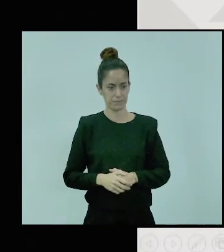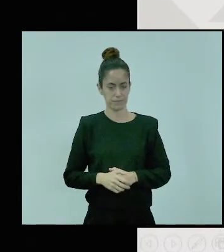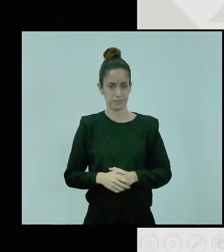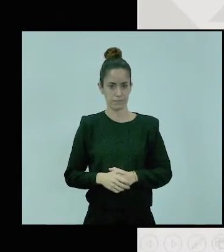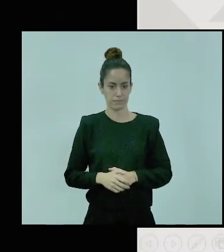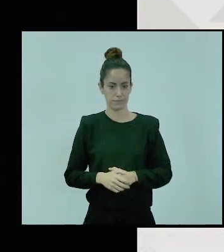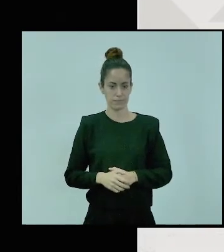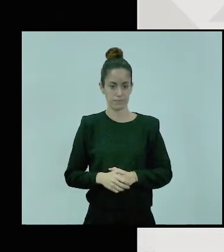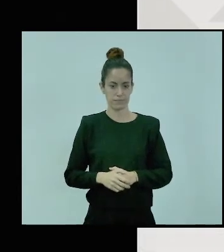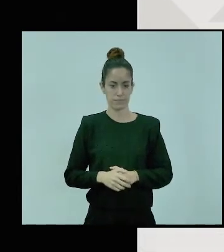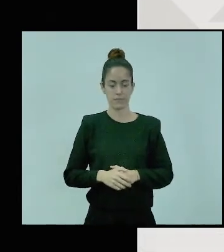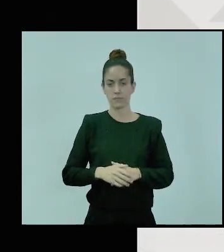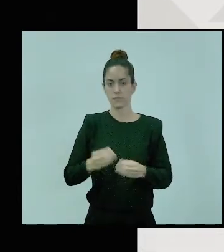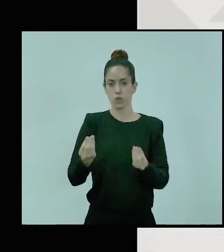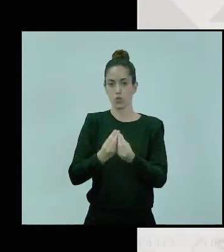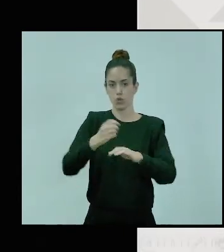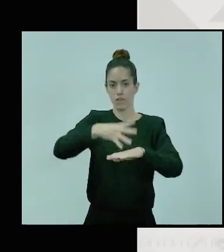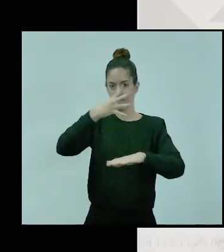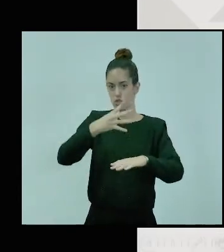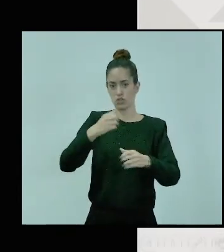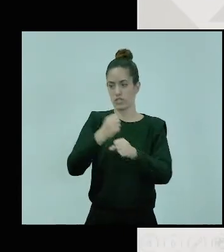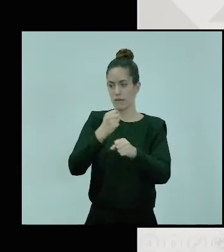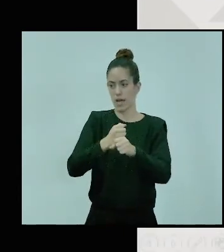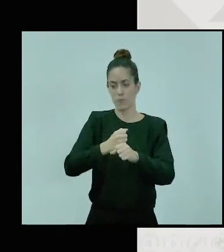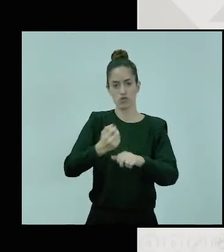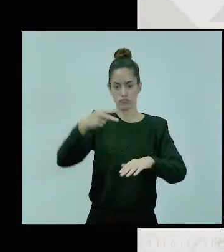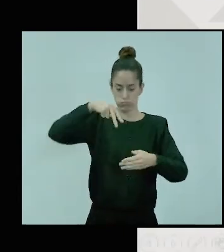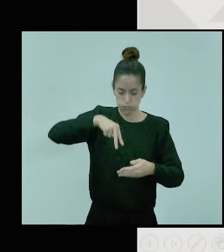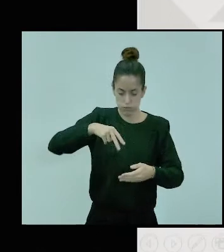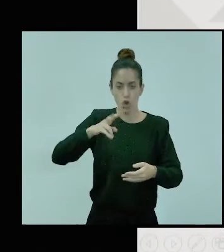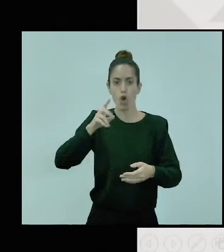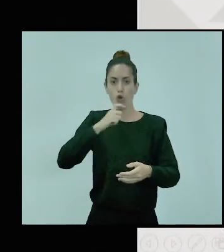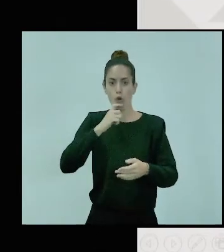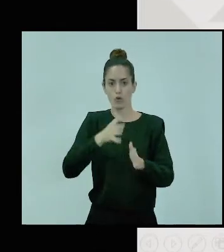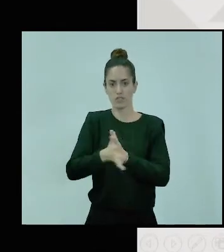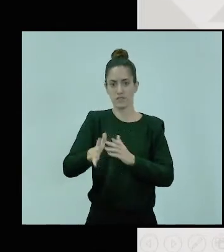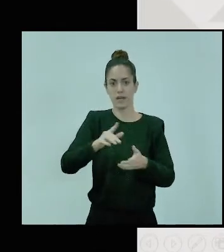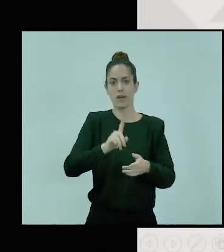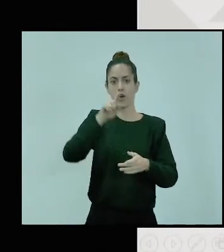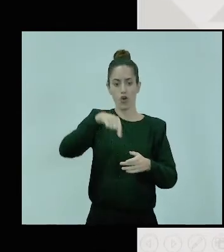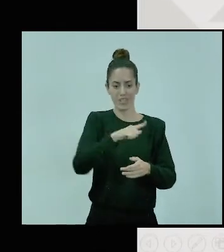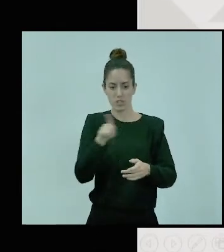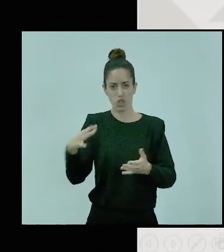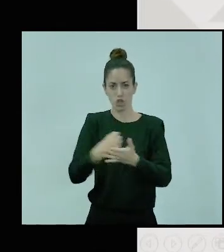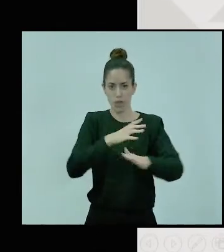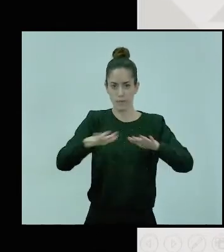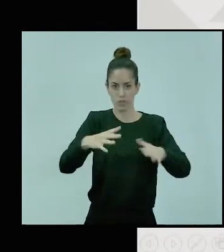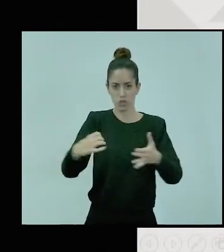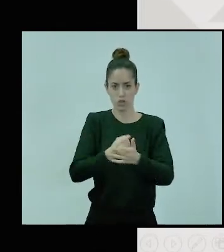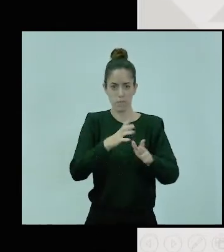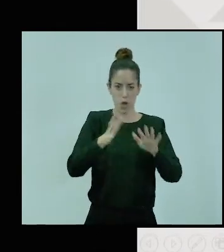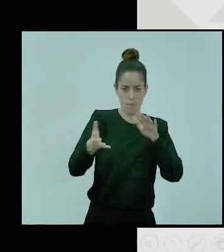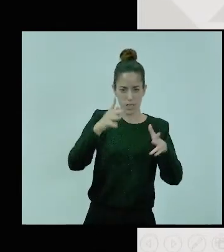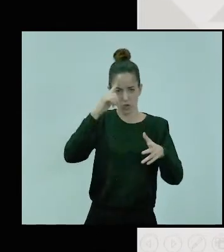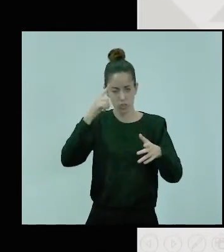¿Cómo trabajamos en planta con los diferentes edificios? Tomamos todas las orientaciones y vibraciones y vamos situando